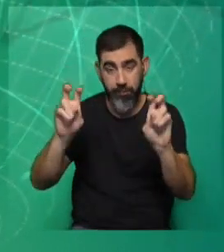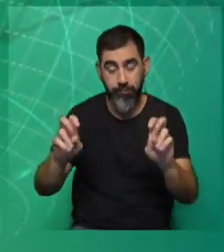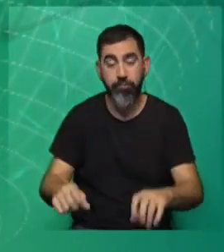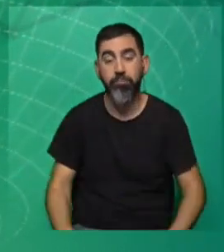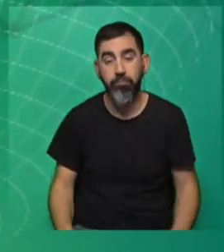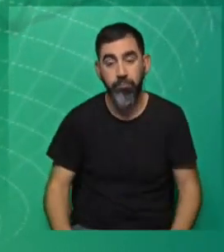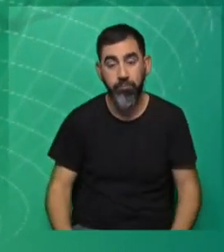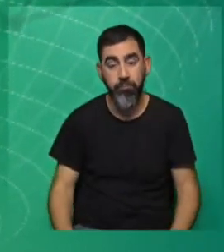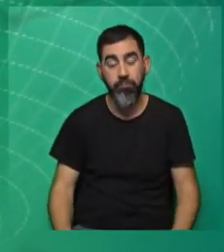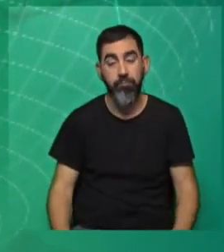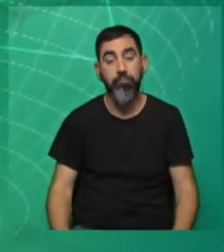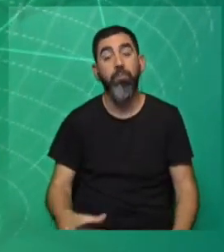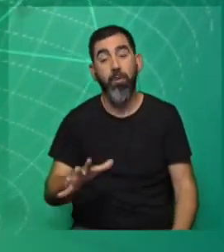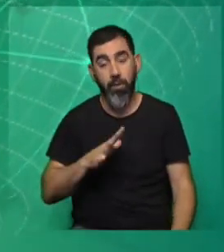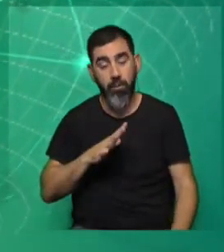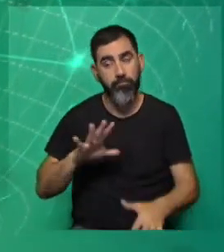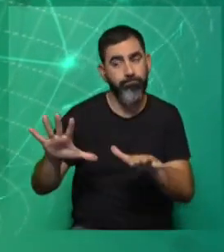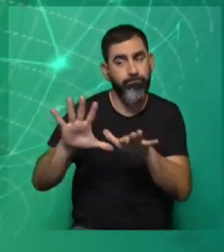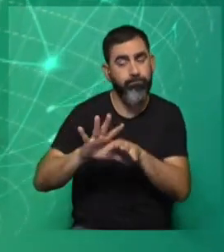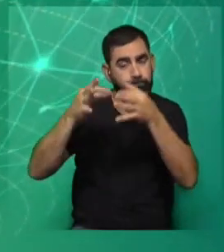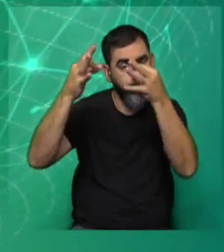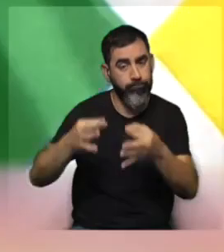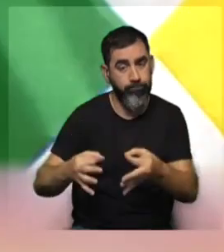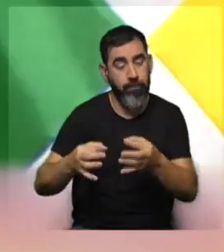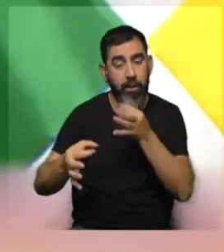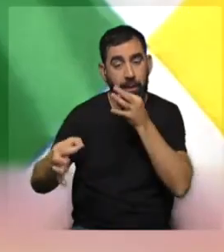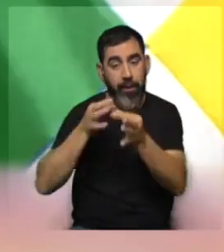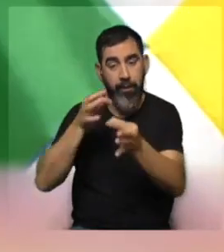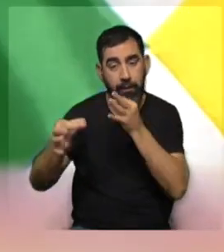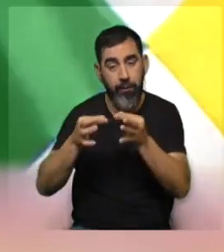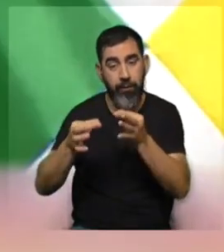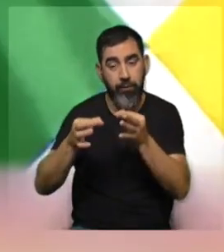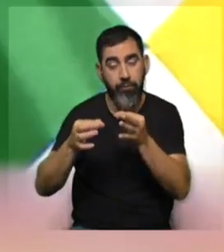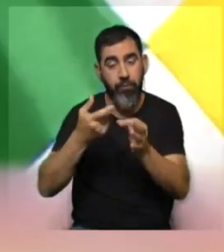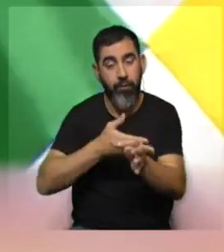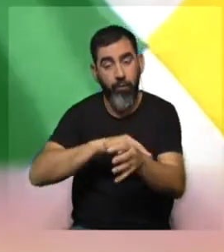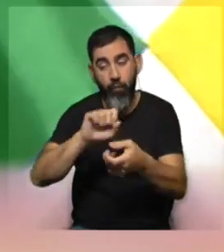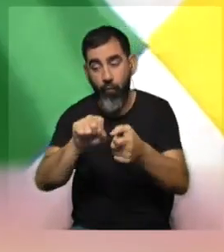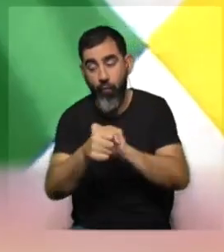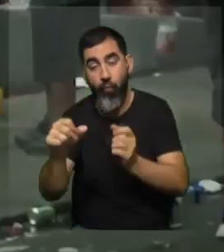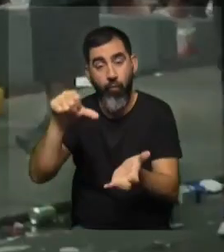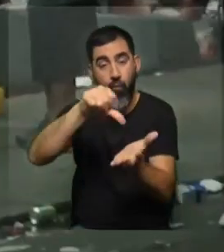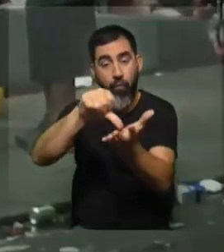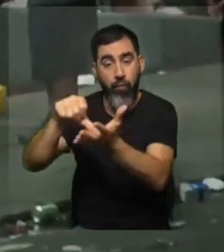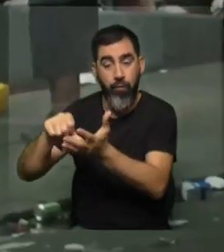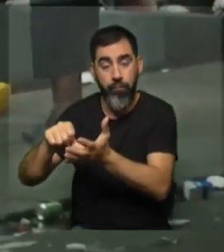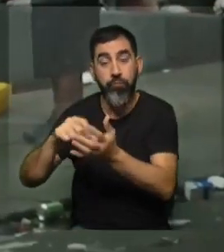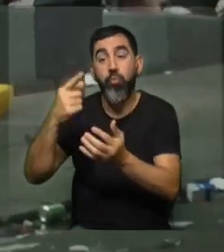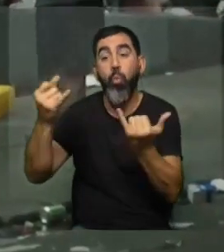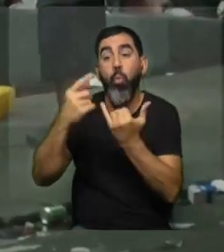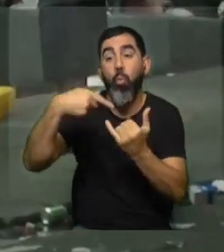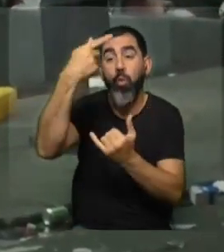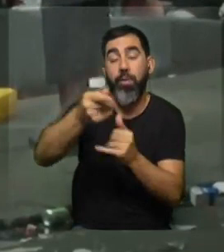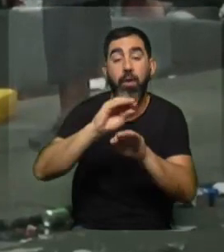hay claramente una coincidencia de criterios que tenemos que aunar esfuerzos entre todos los países al día siguiente